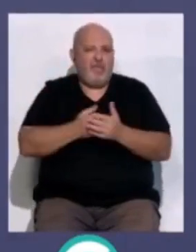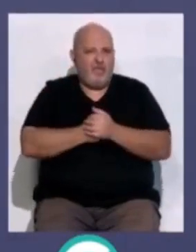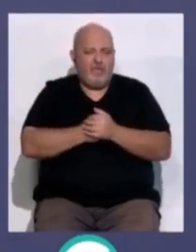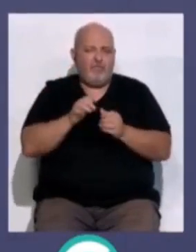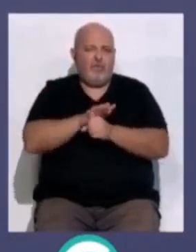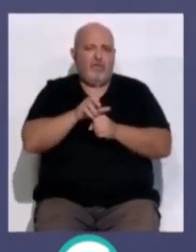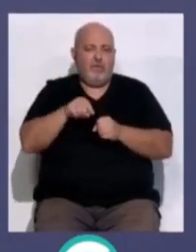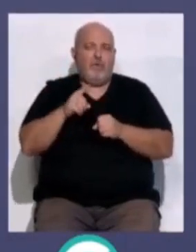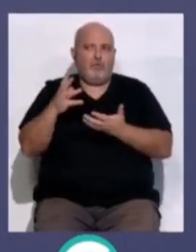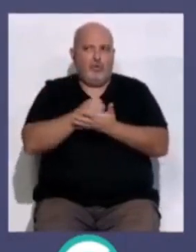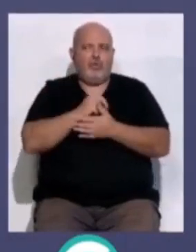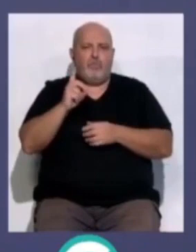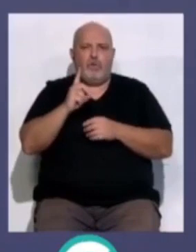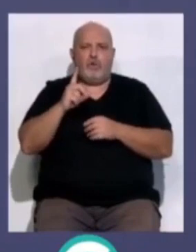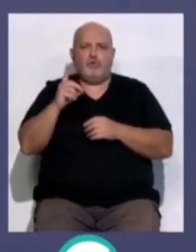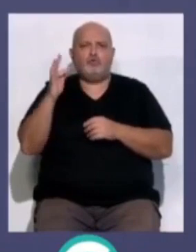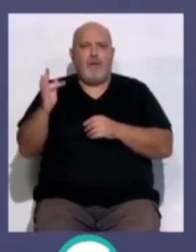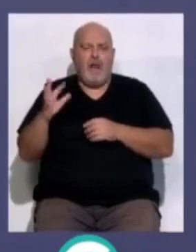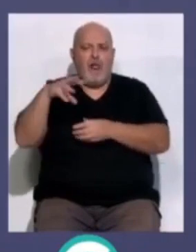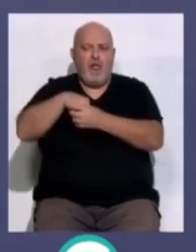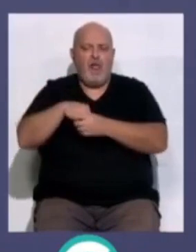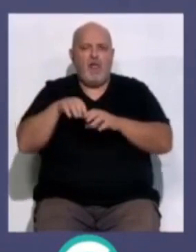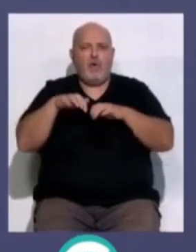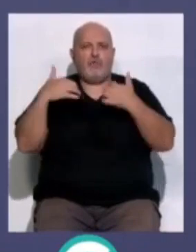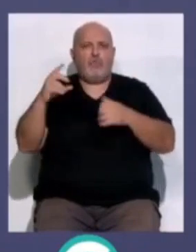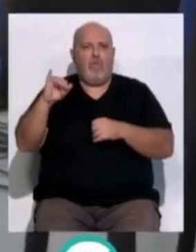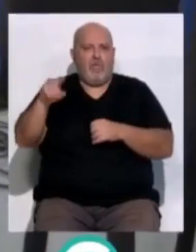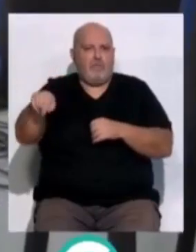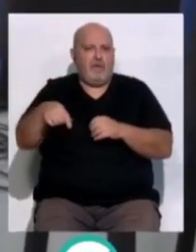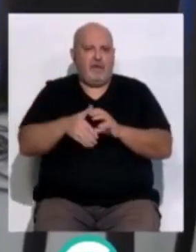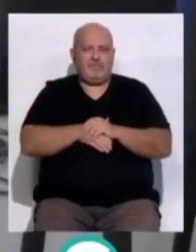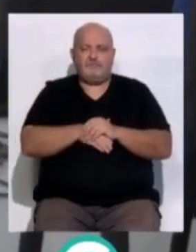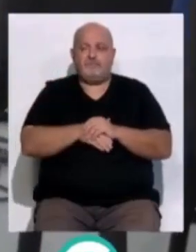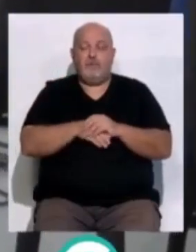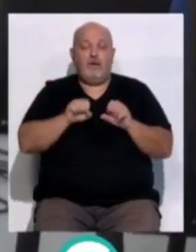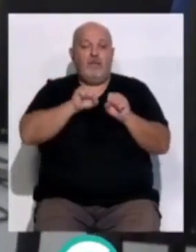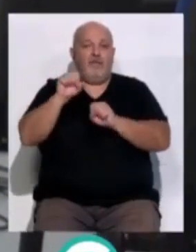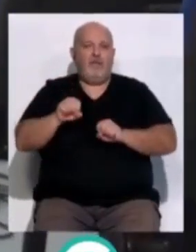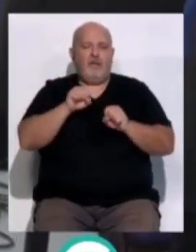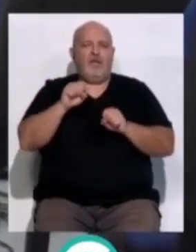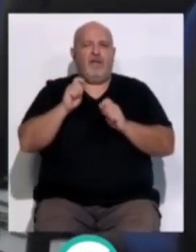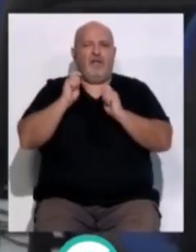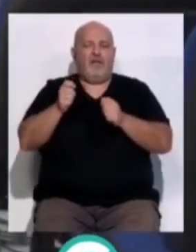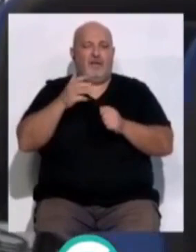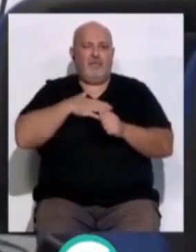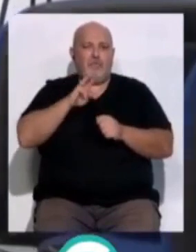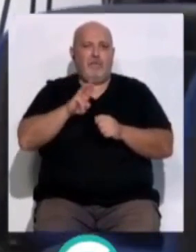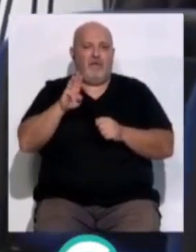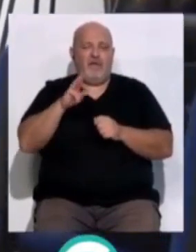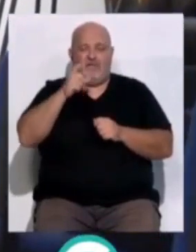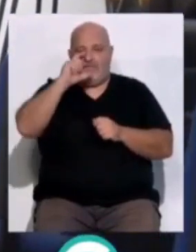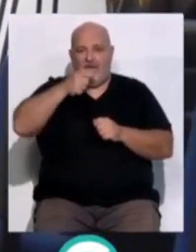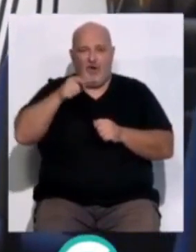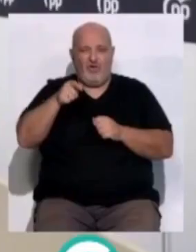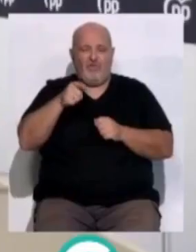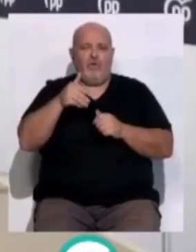la provincia, porque también hay diputados de Sumar en el Congreso de los Diputados. Con todo, ha defendido la investidura del presidente popular, Alberto Núñez